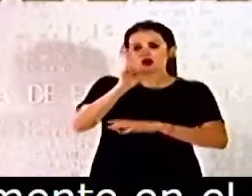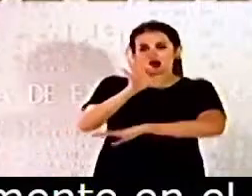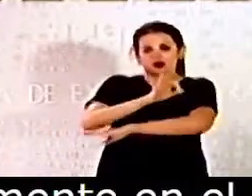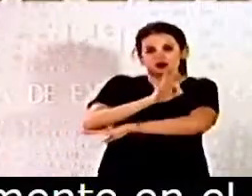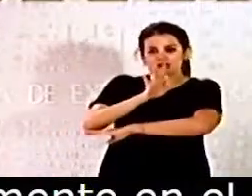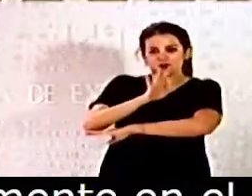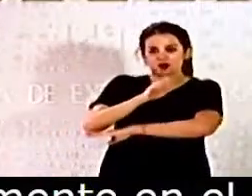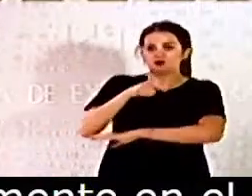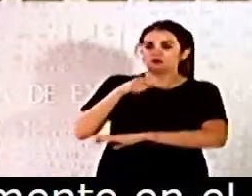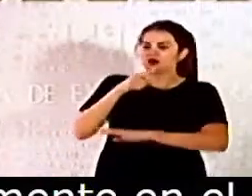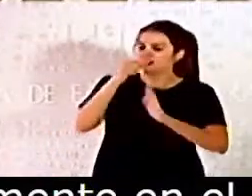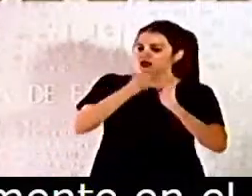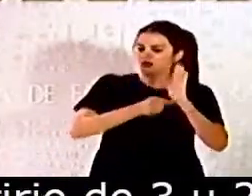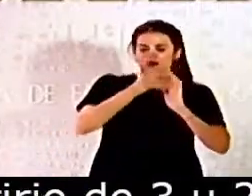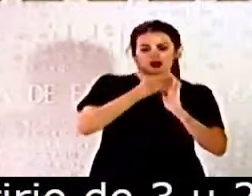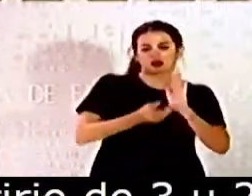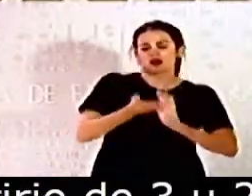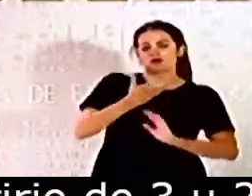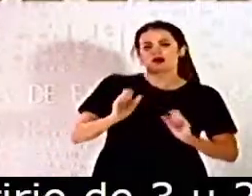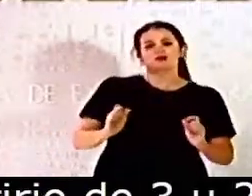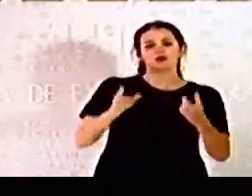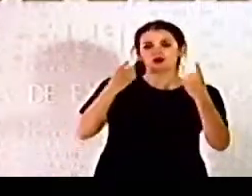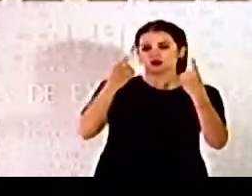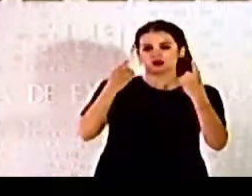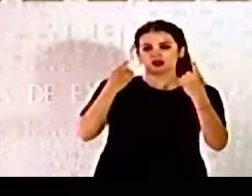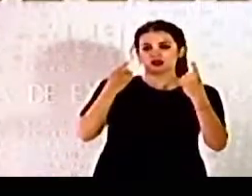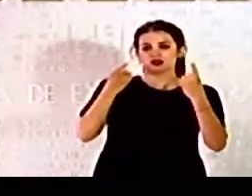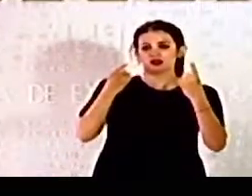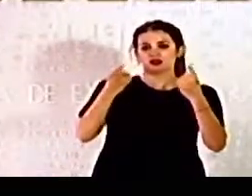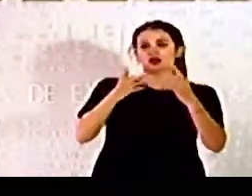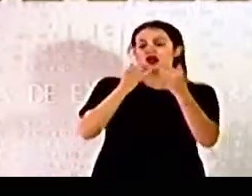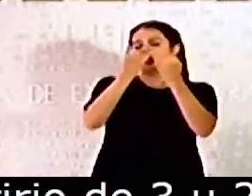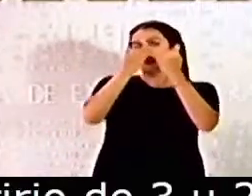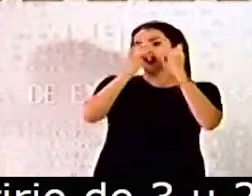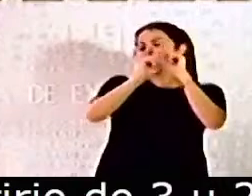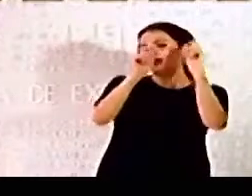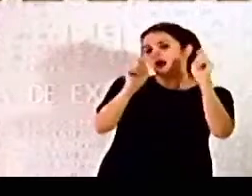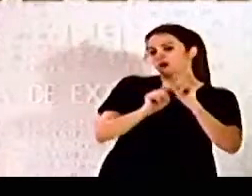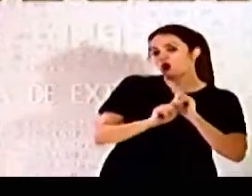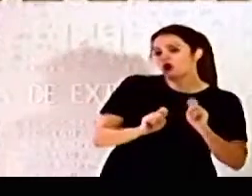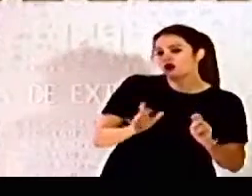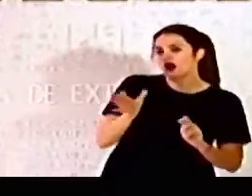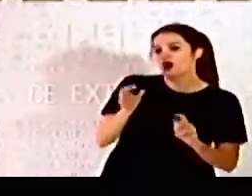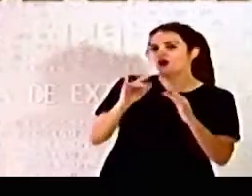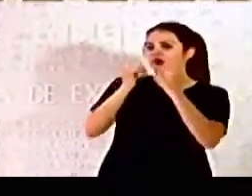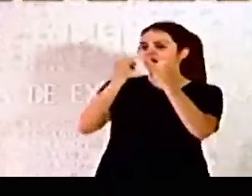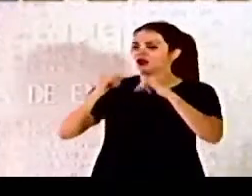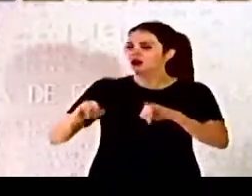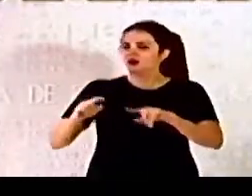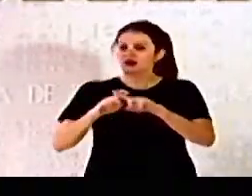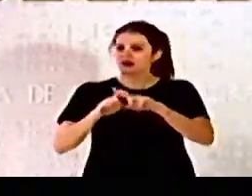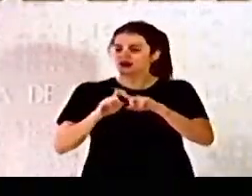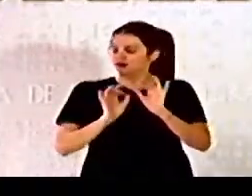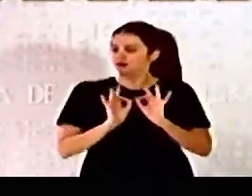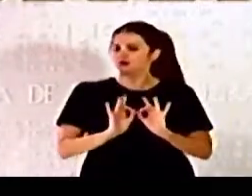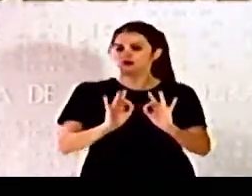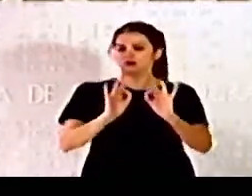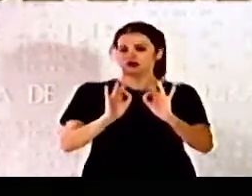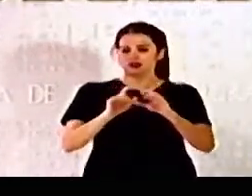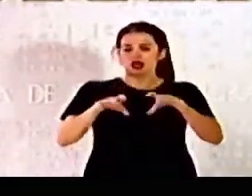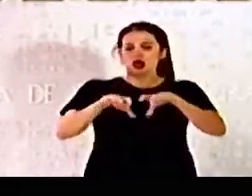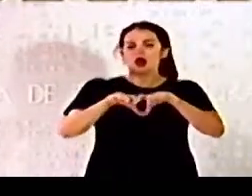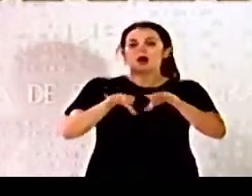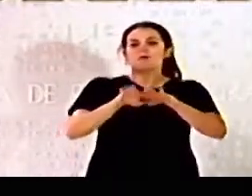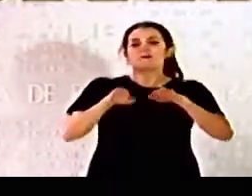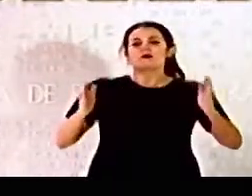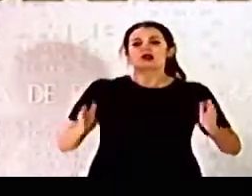más significativos y, evidentemente, los eventos tipo bodas, tipo celebraciones de estas características, las mesas tienen que